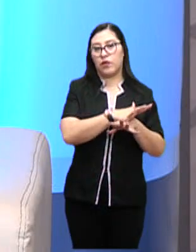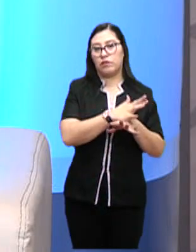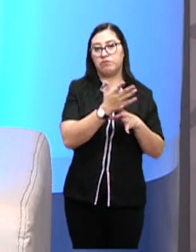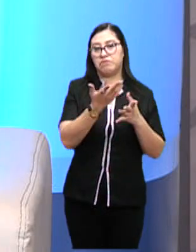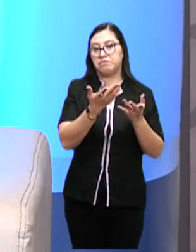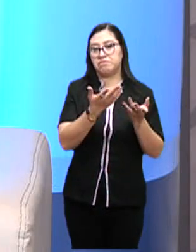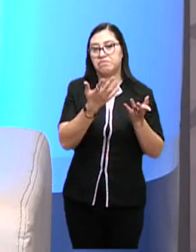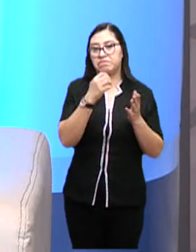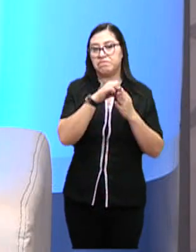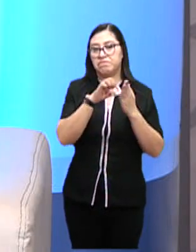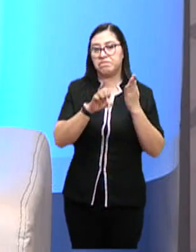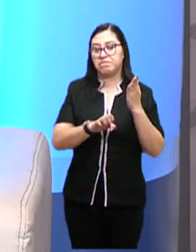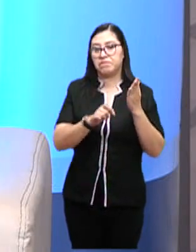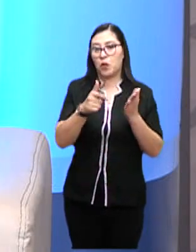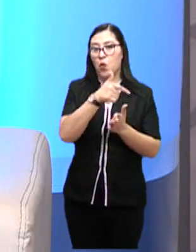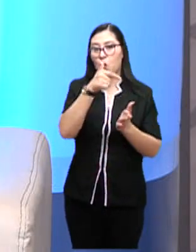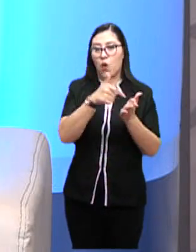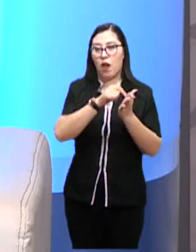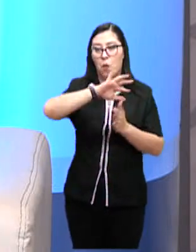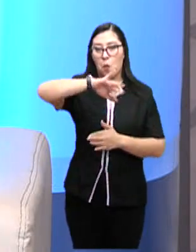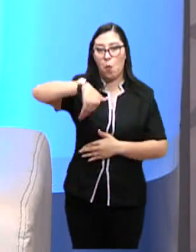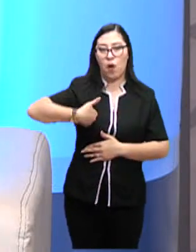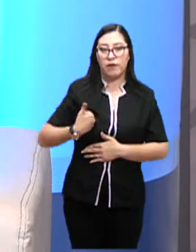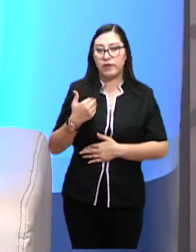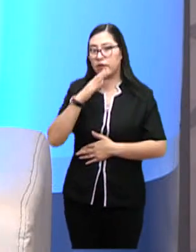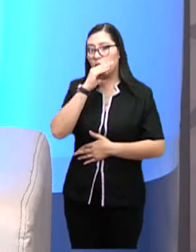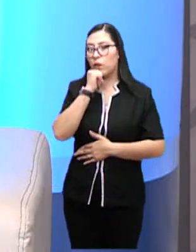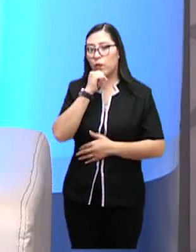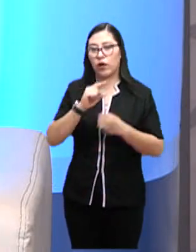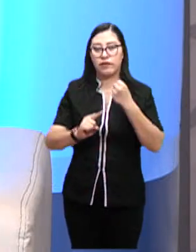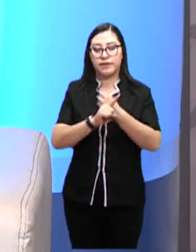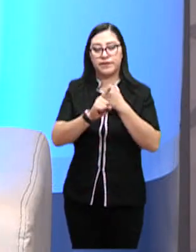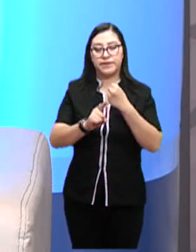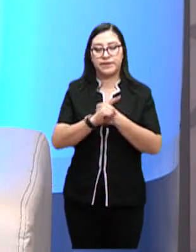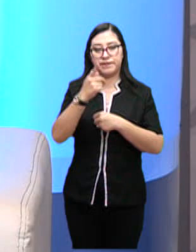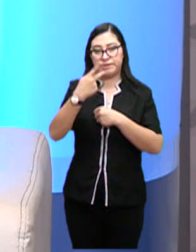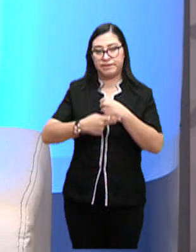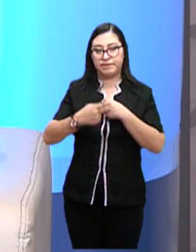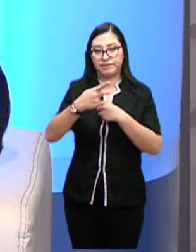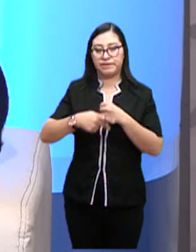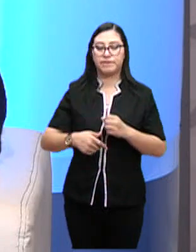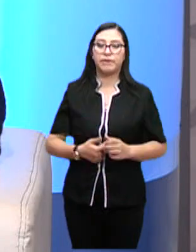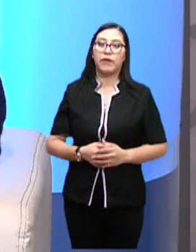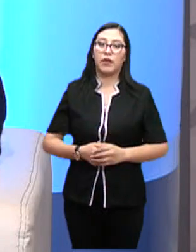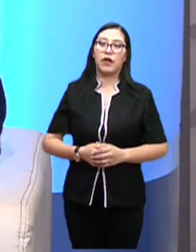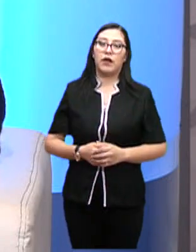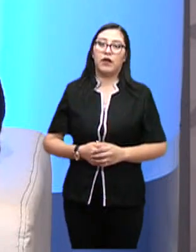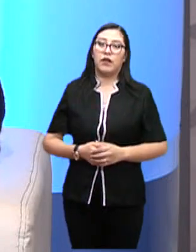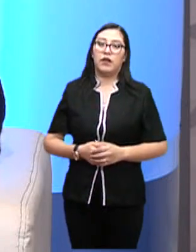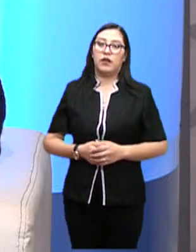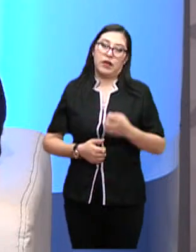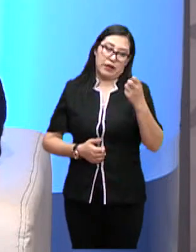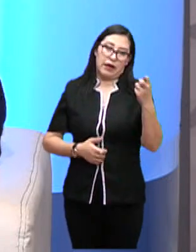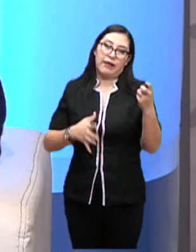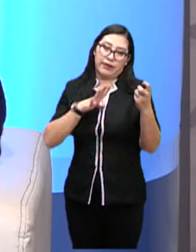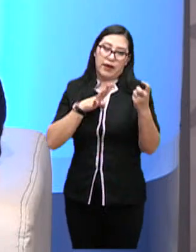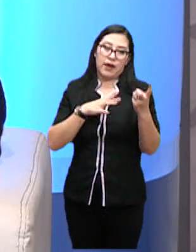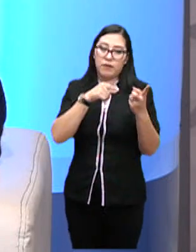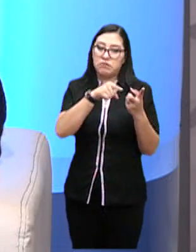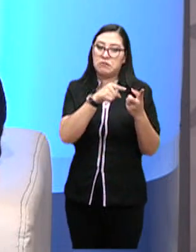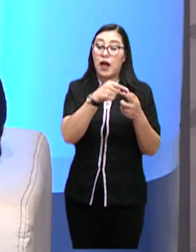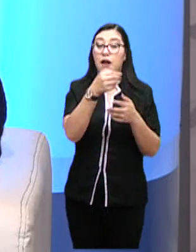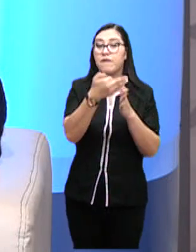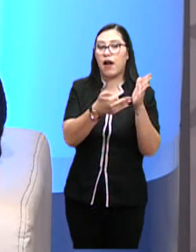en un sitio donde no pueda generar mayor peligro. Desde luego, esto se levantará un acta correspondiente, un